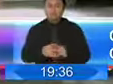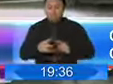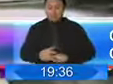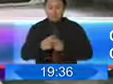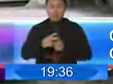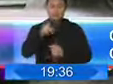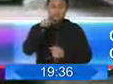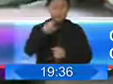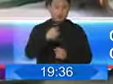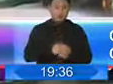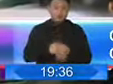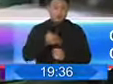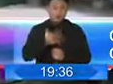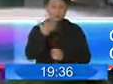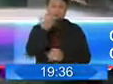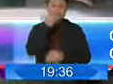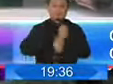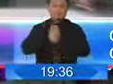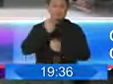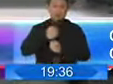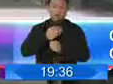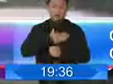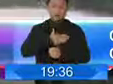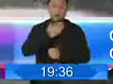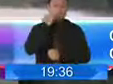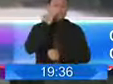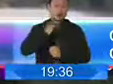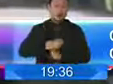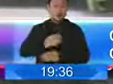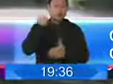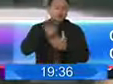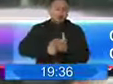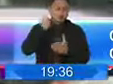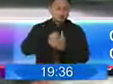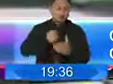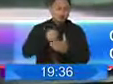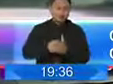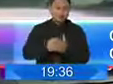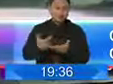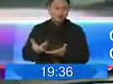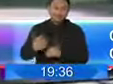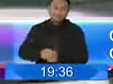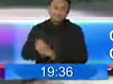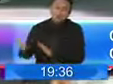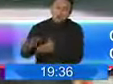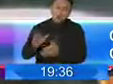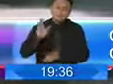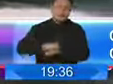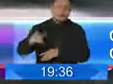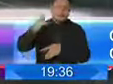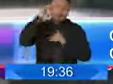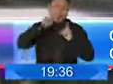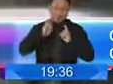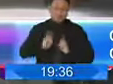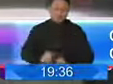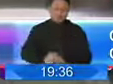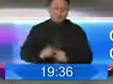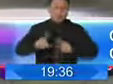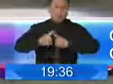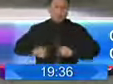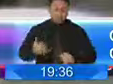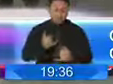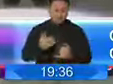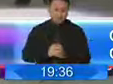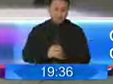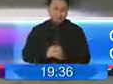pues yo empecé hace 15 años en honor a mi madre Cecilia, que luchó y lastimosamente perdió la batalla contra esta terrible enfermedad. Sin embargo, pues yo he